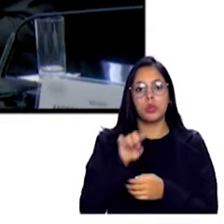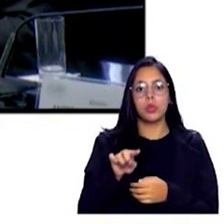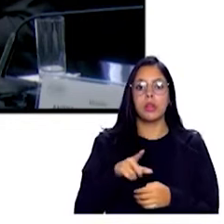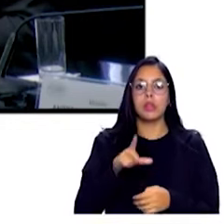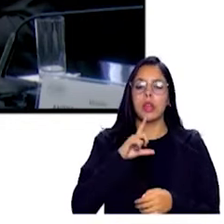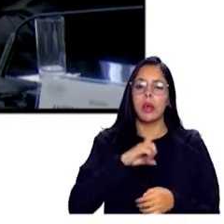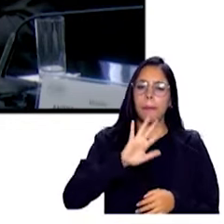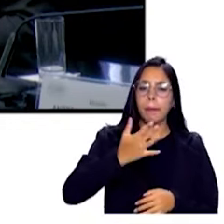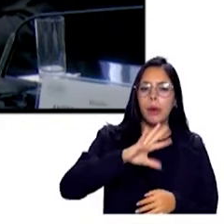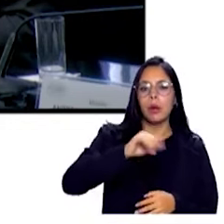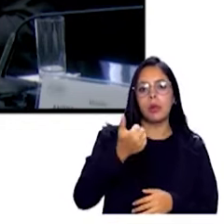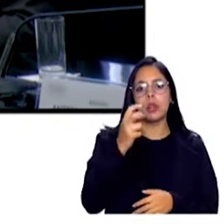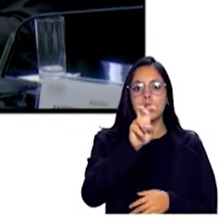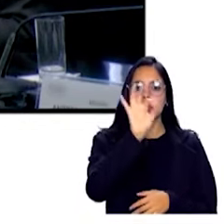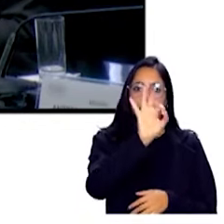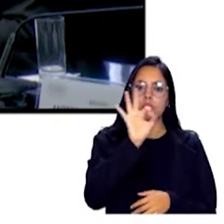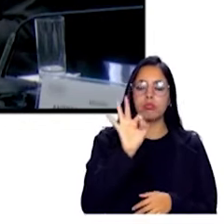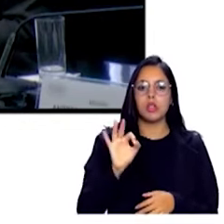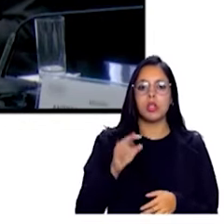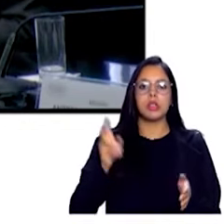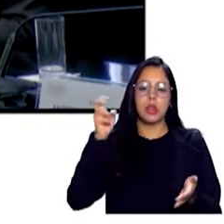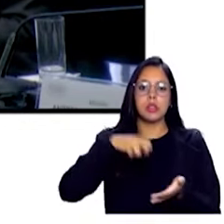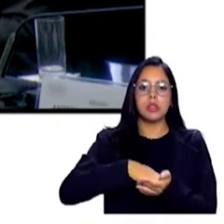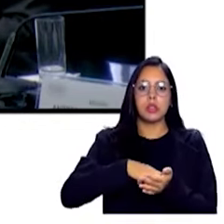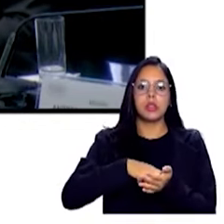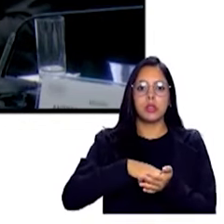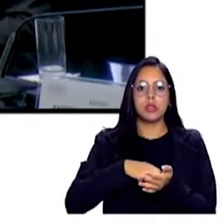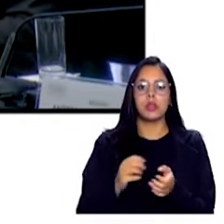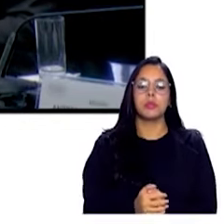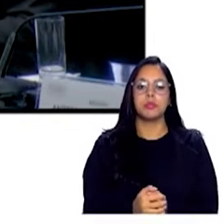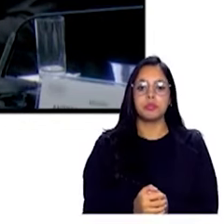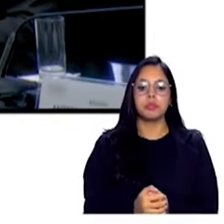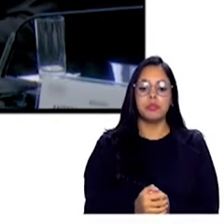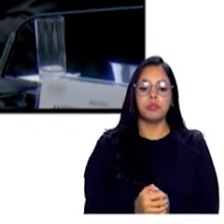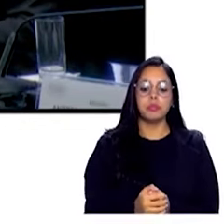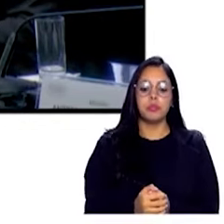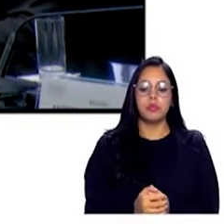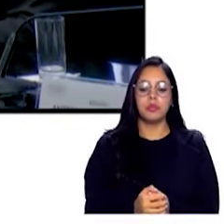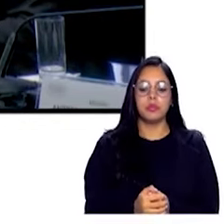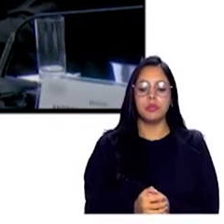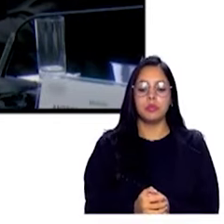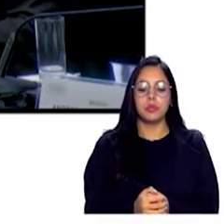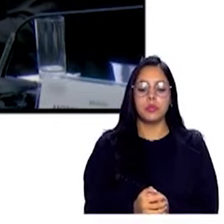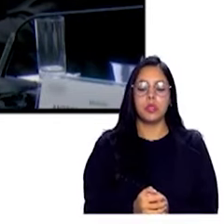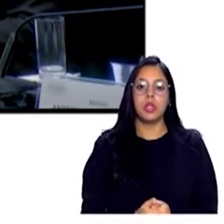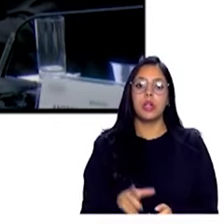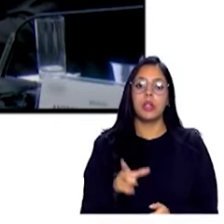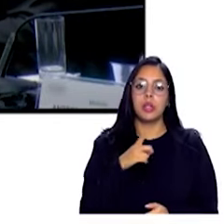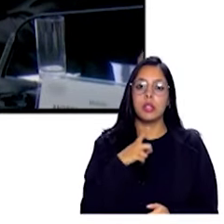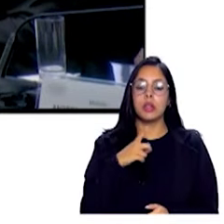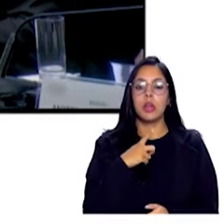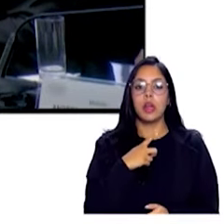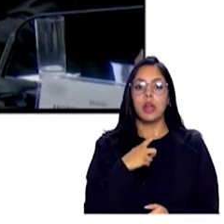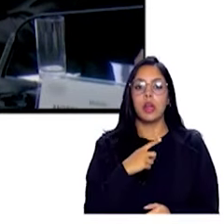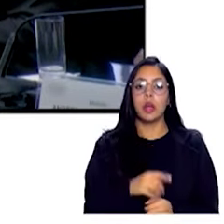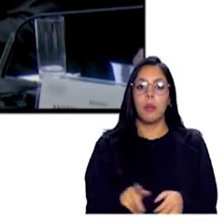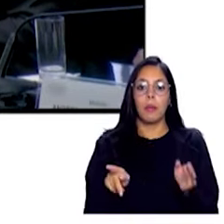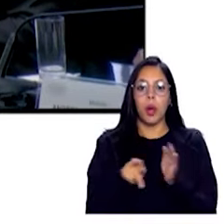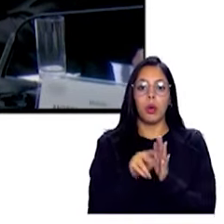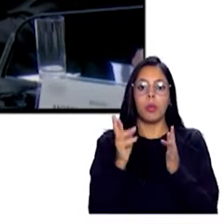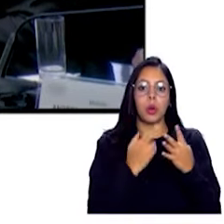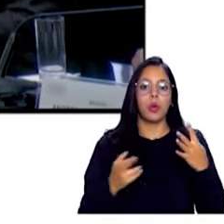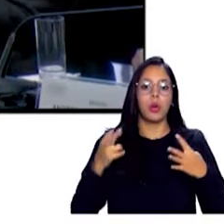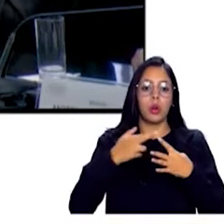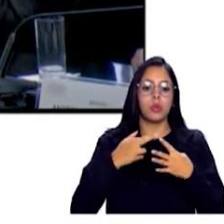sentencias de apelación que llegan a que Son objeto de recurso en Total aproximadamente Yo calculado que